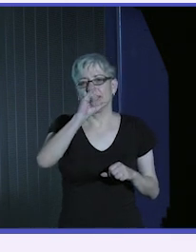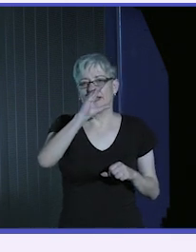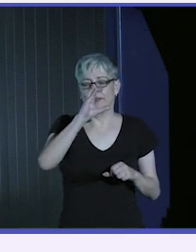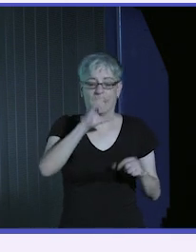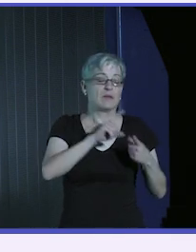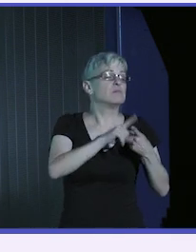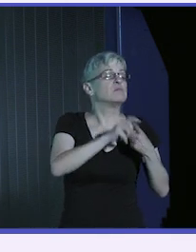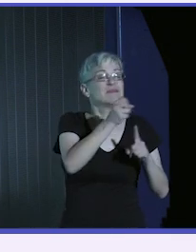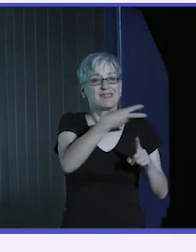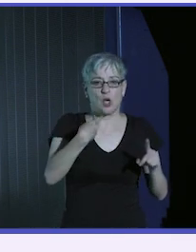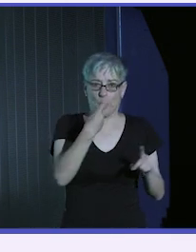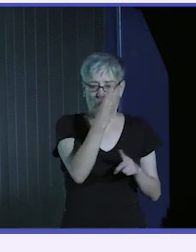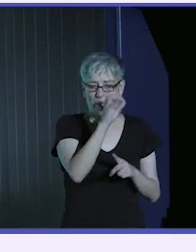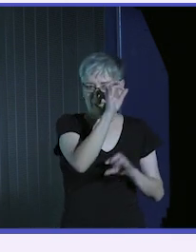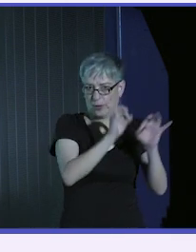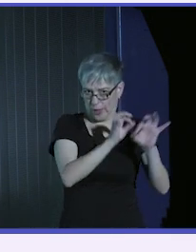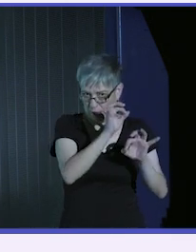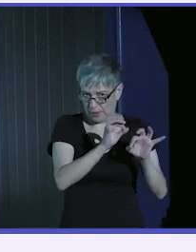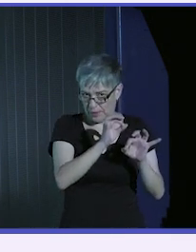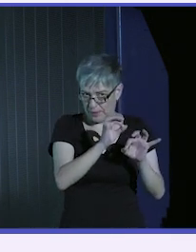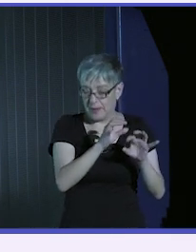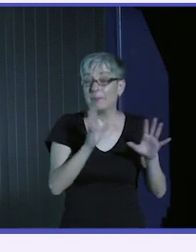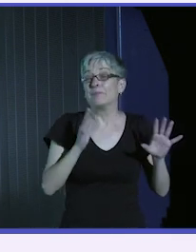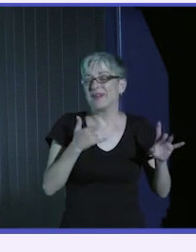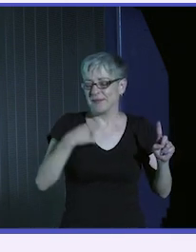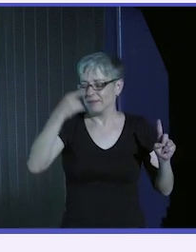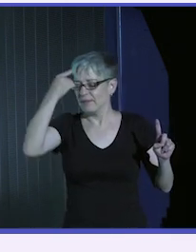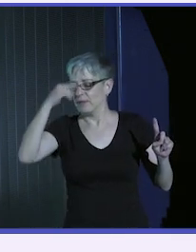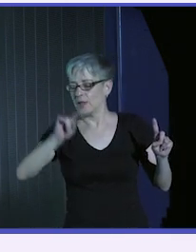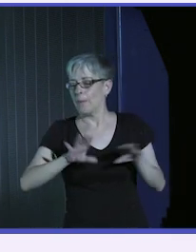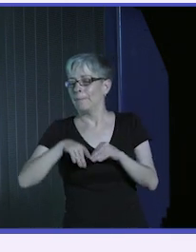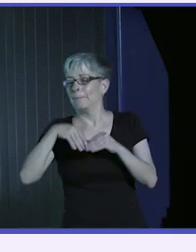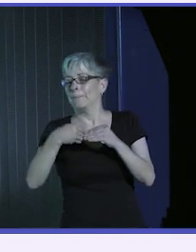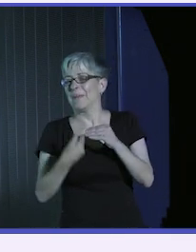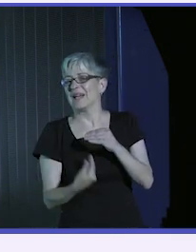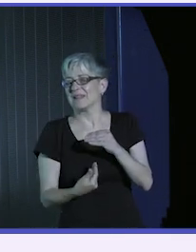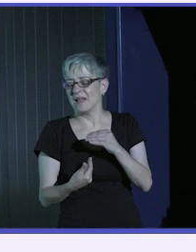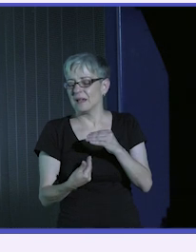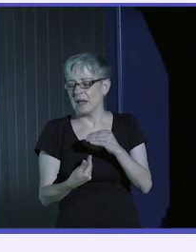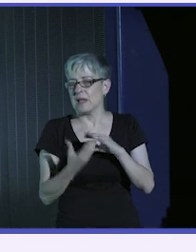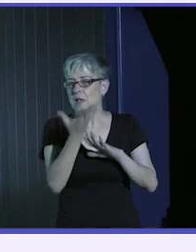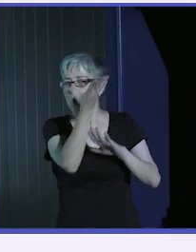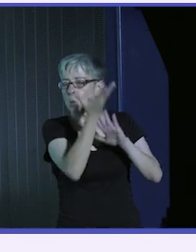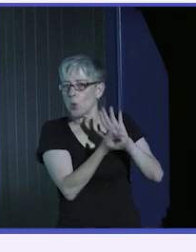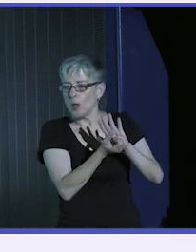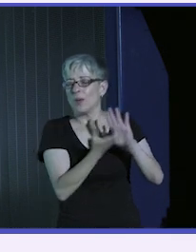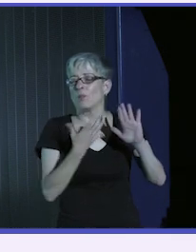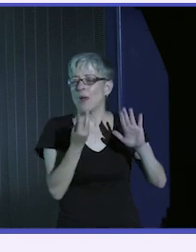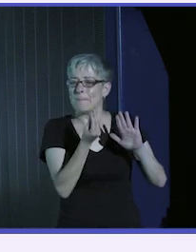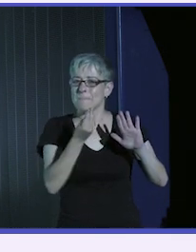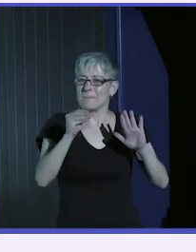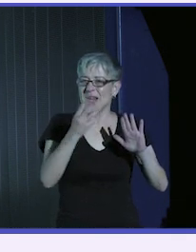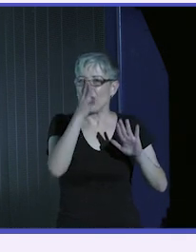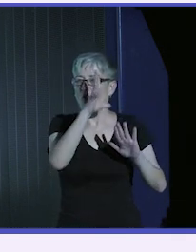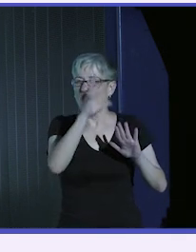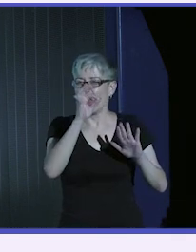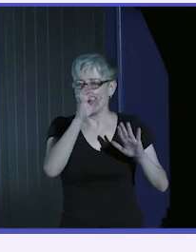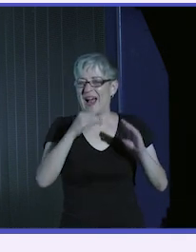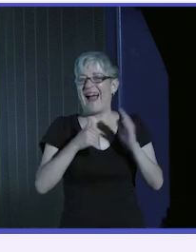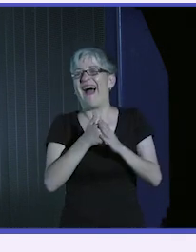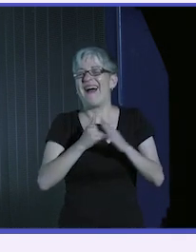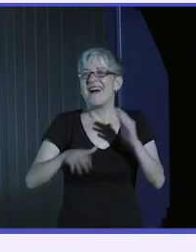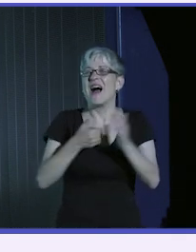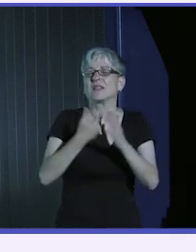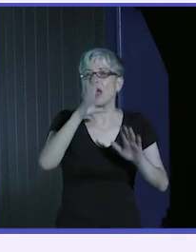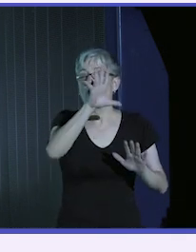de un 20%. Se sabe que hay materiales que pueden subir esa efectividad hasta un 50%,